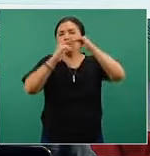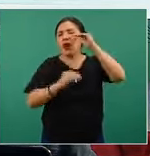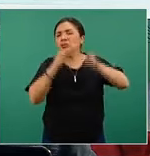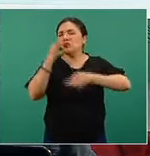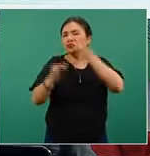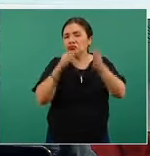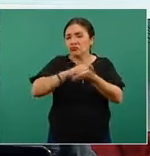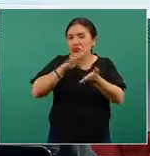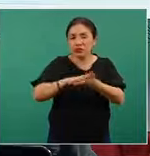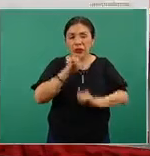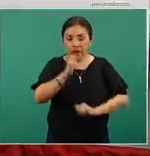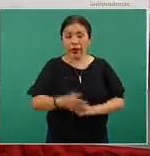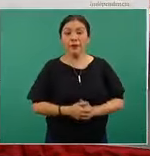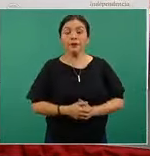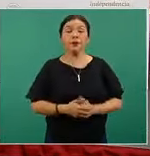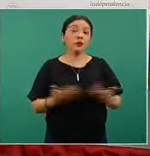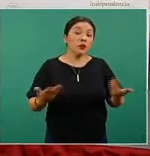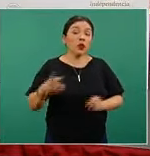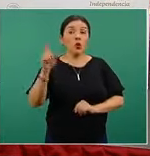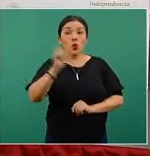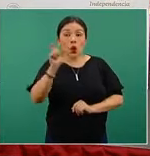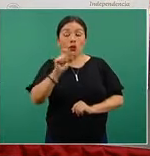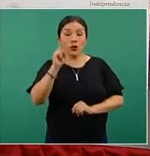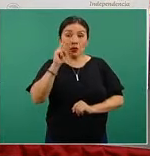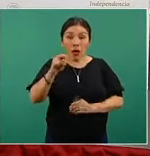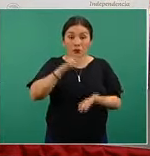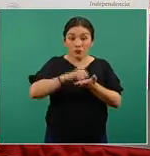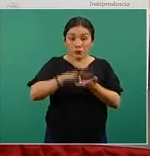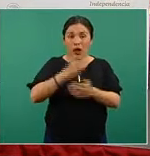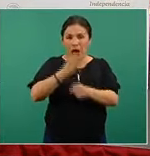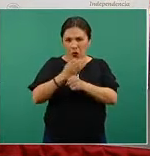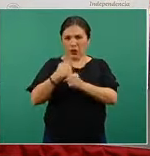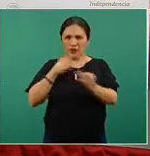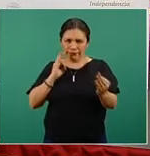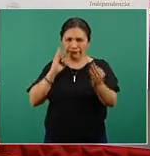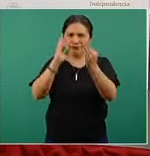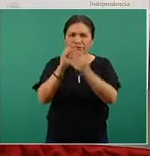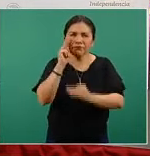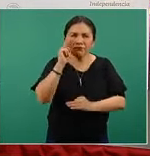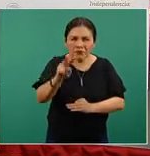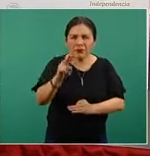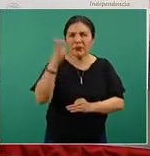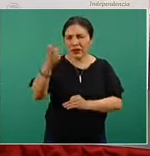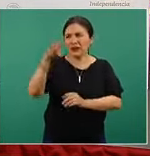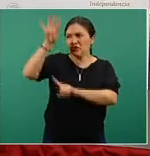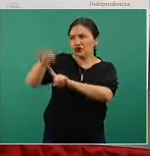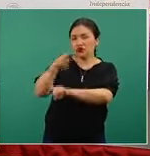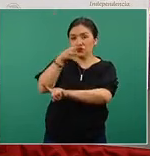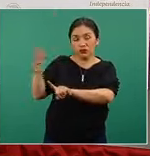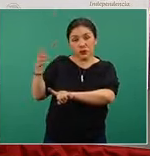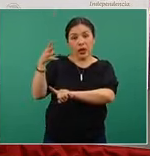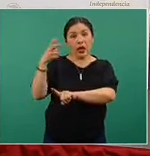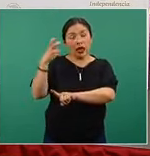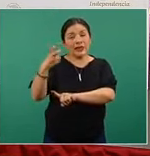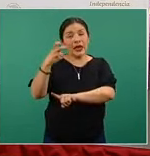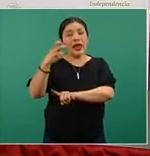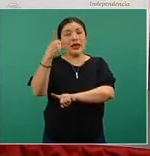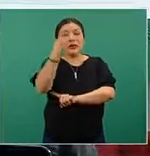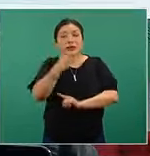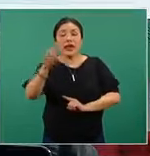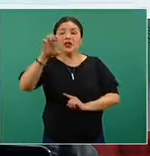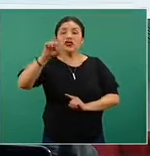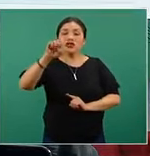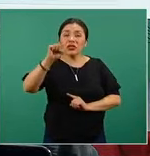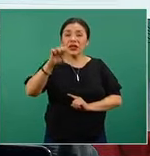ahora bien cuando hacemos una distribución y me voy a acercar a la tabla una distribución de éstos es 160